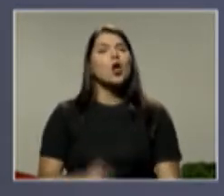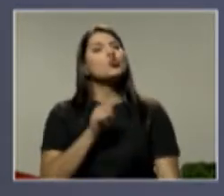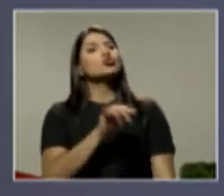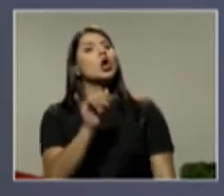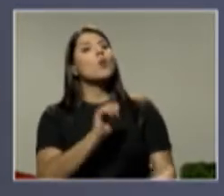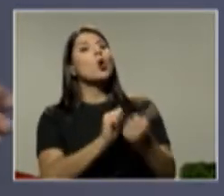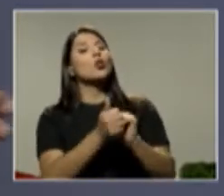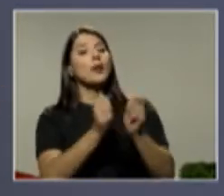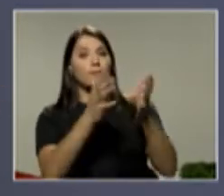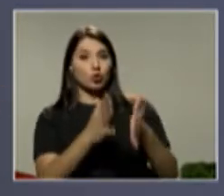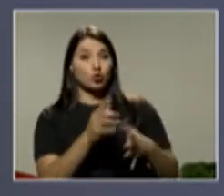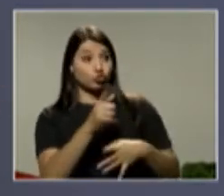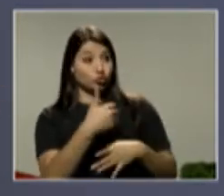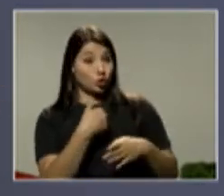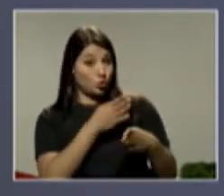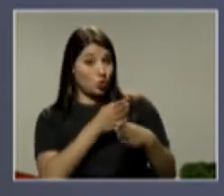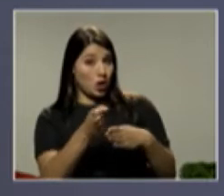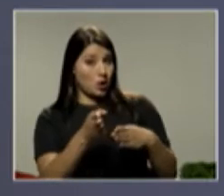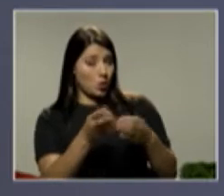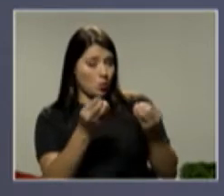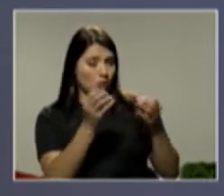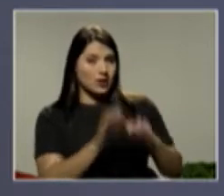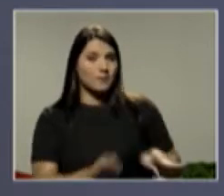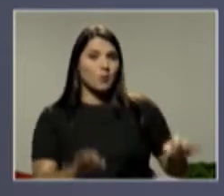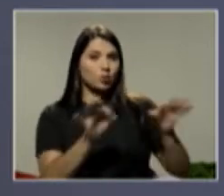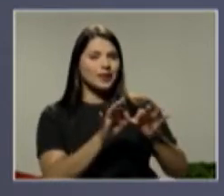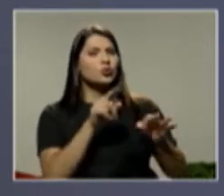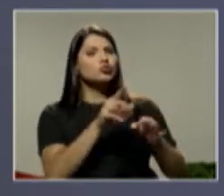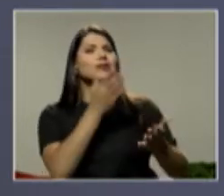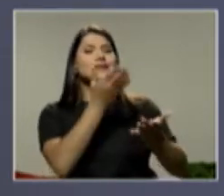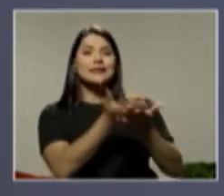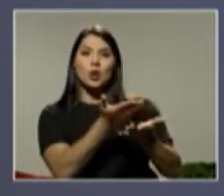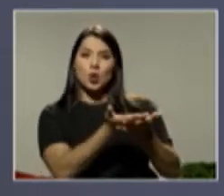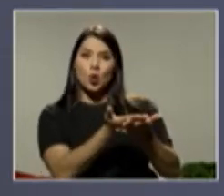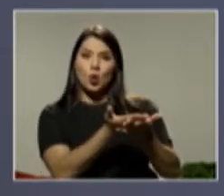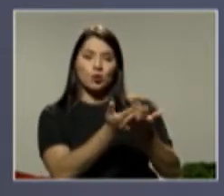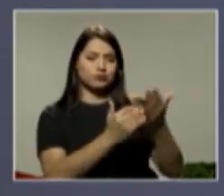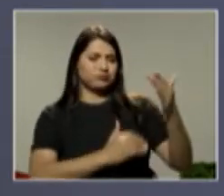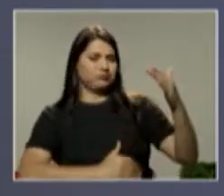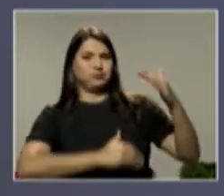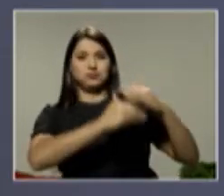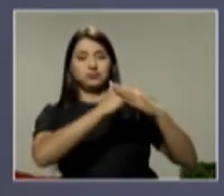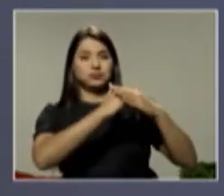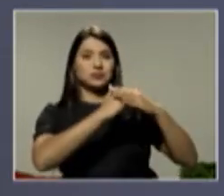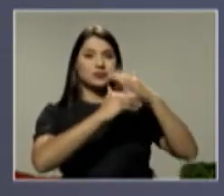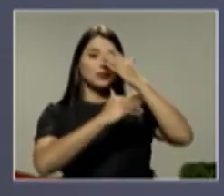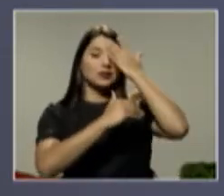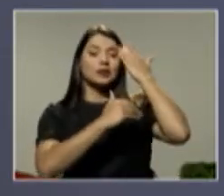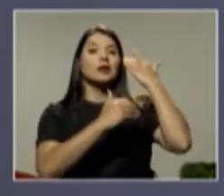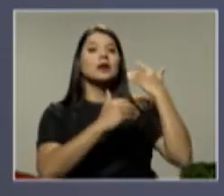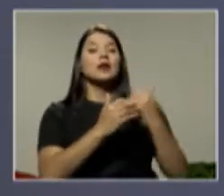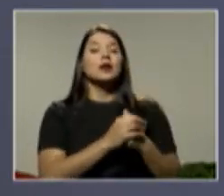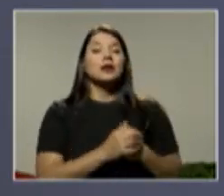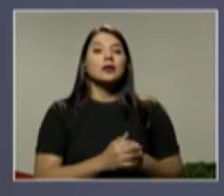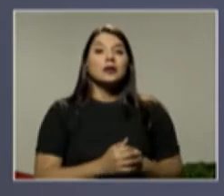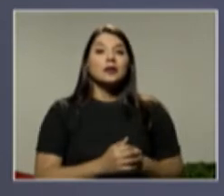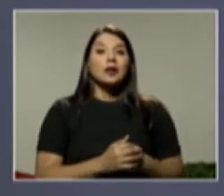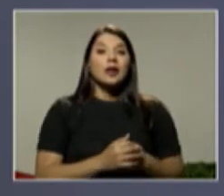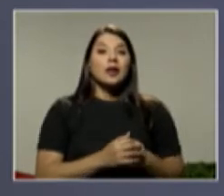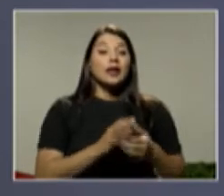usted tuvo una carrera destacada, llegó al máximo, a la justa máxima